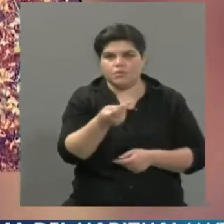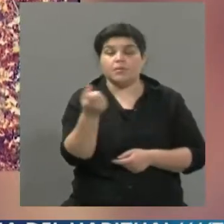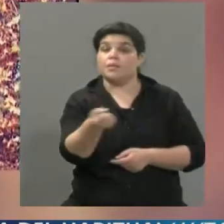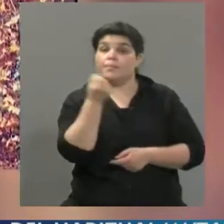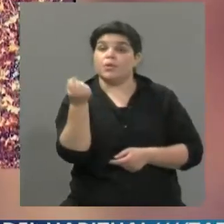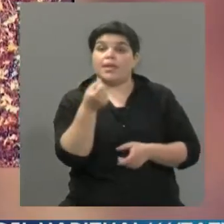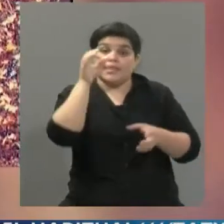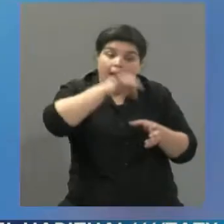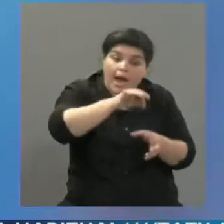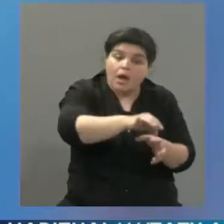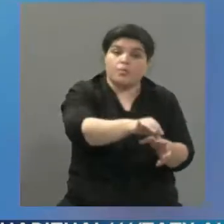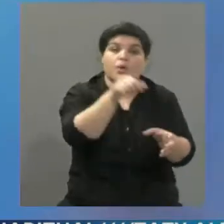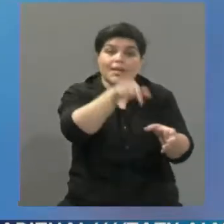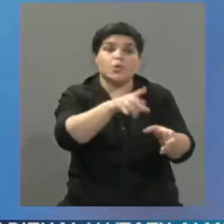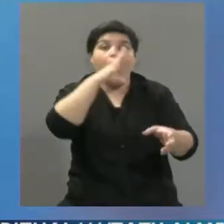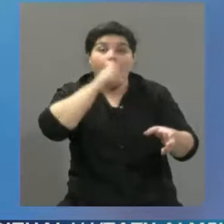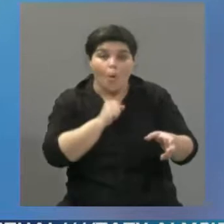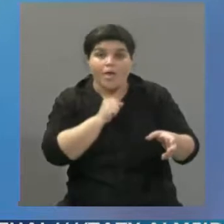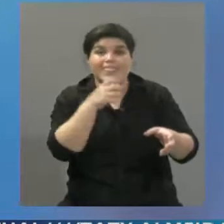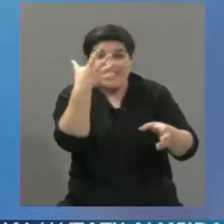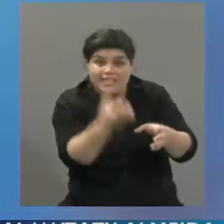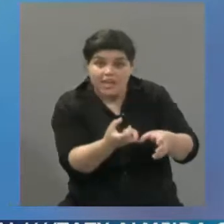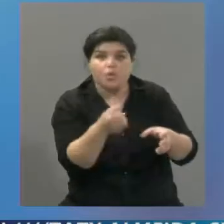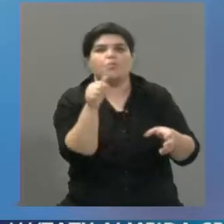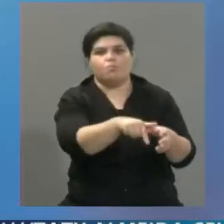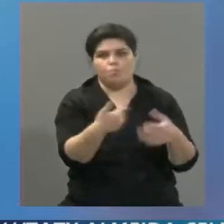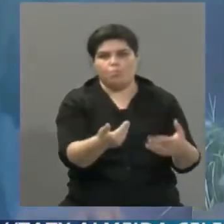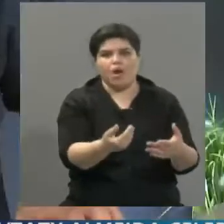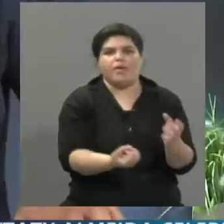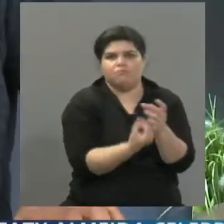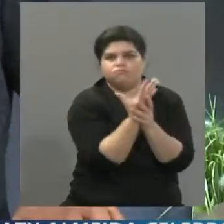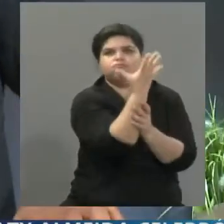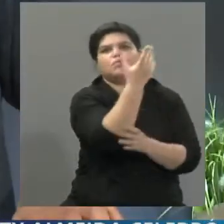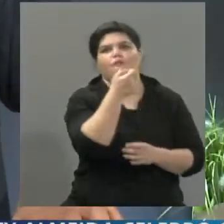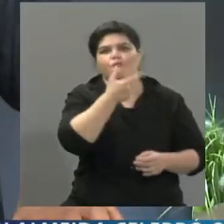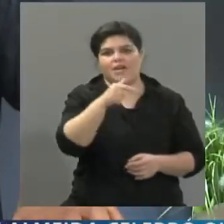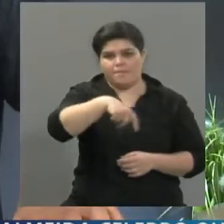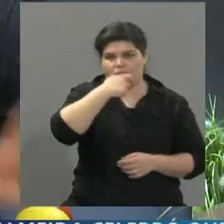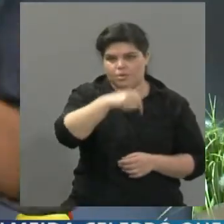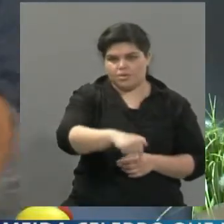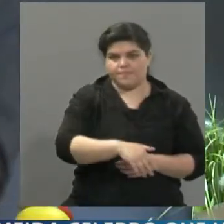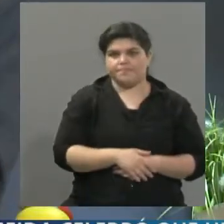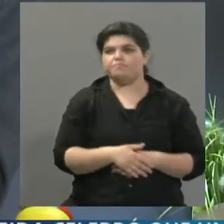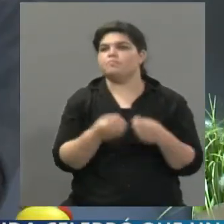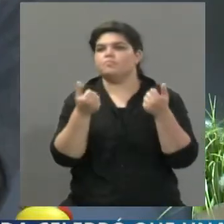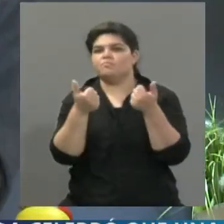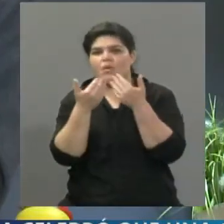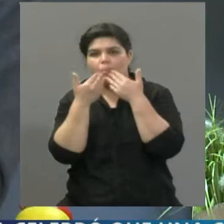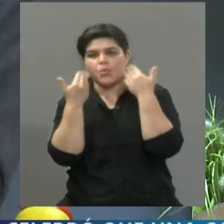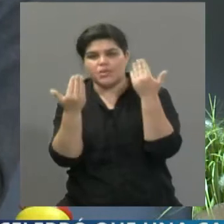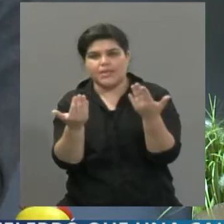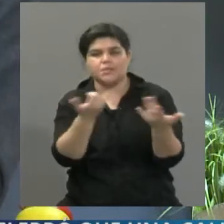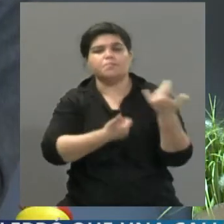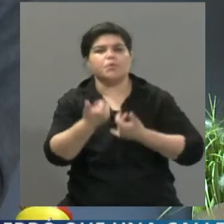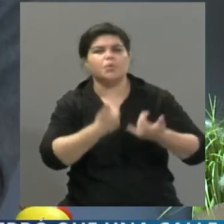que tengamos. No lo voy a tener. Tiene que ser resistente a sequía. Sí. Por supuesto. Muchas gracias por estos minutos con nosotros. Y rápidamente, ¿dónde